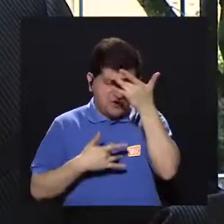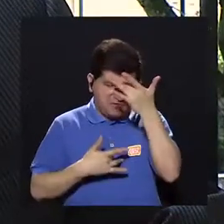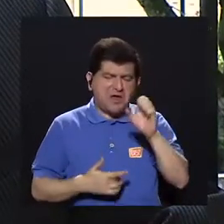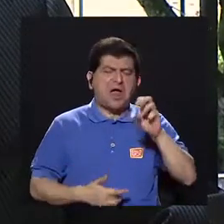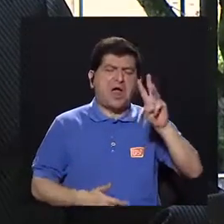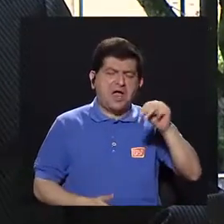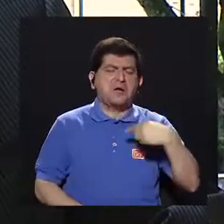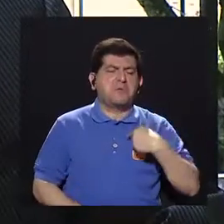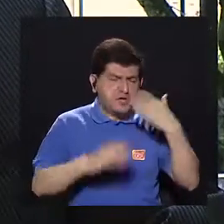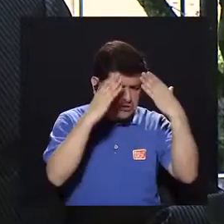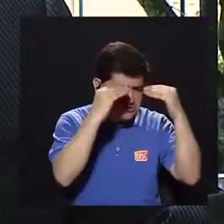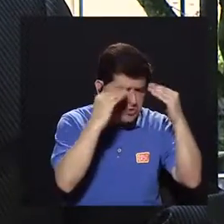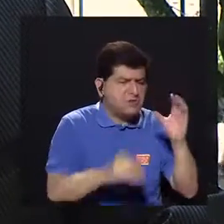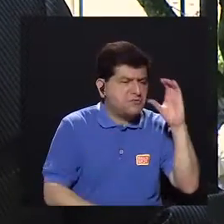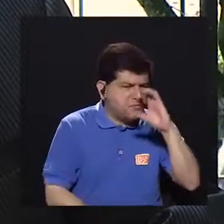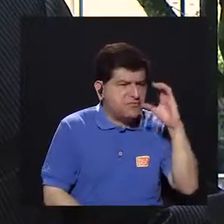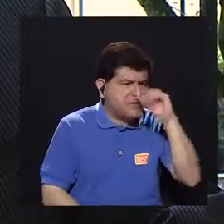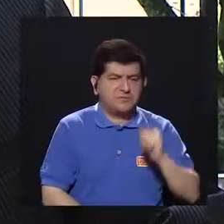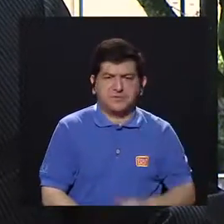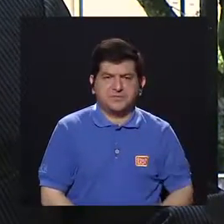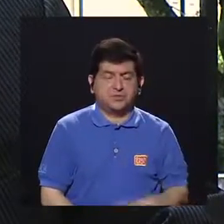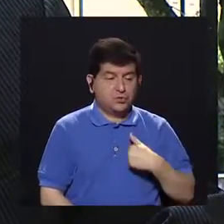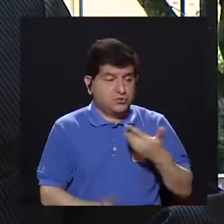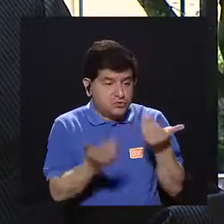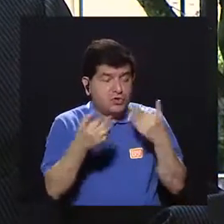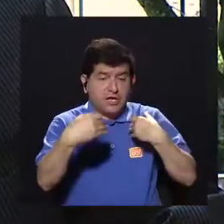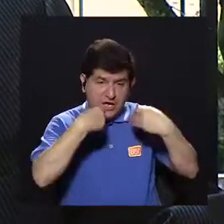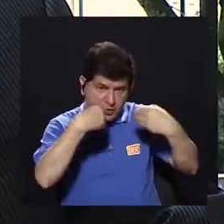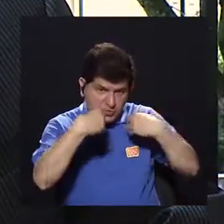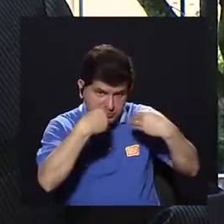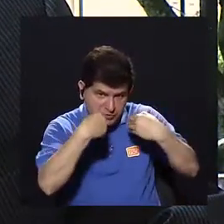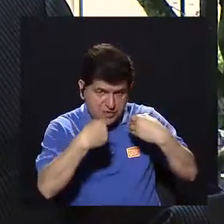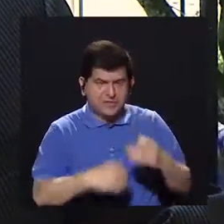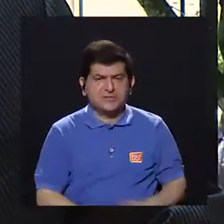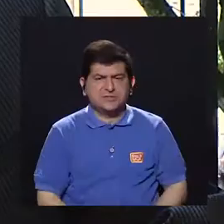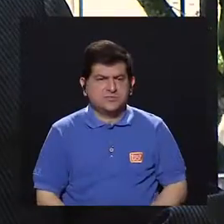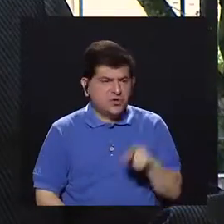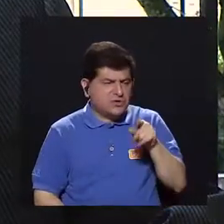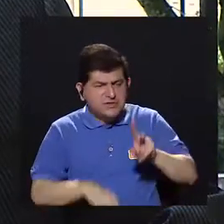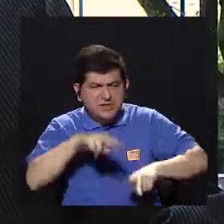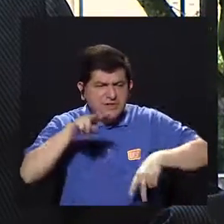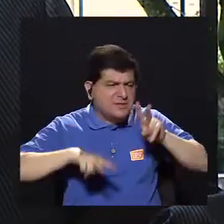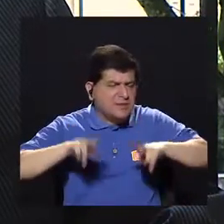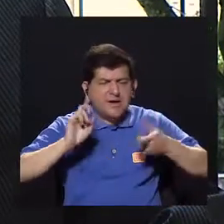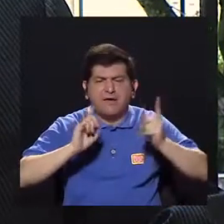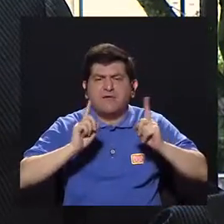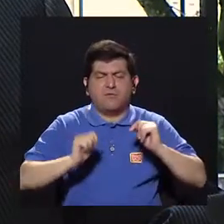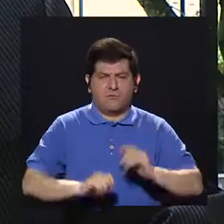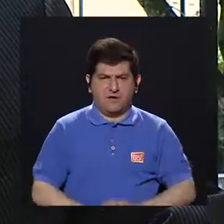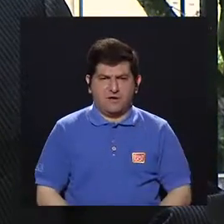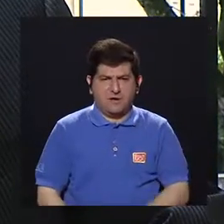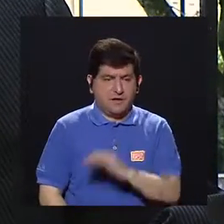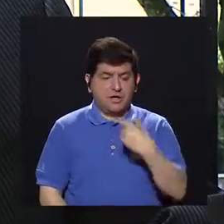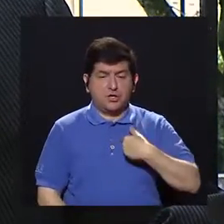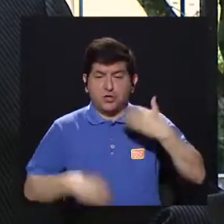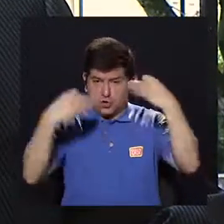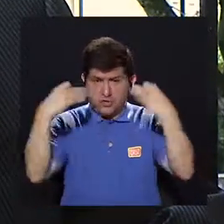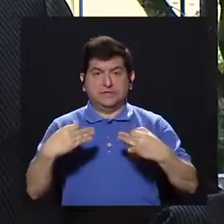tengo esclerosis múltiple, voy a informarme de esclerosis múltiple, quiero que me expliquen de cuál de esas variantes tengo yo